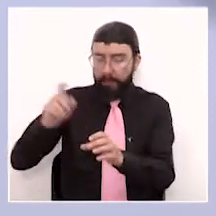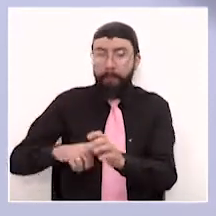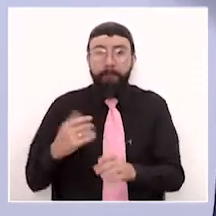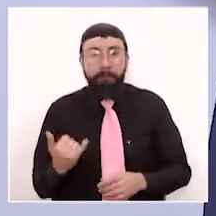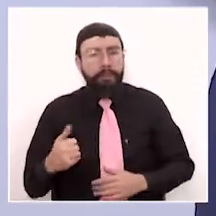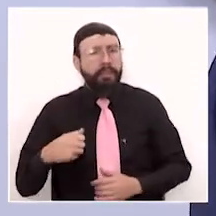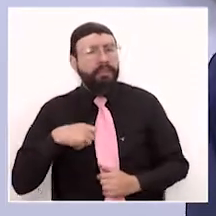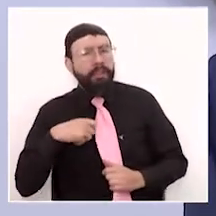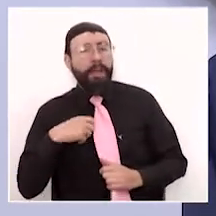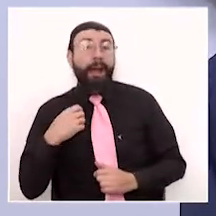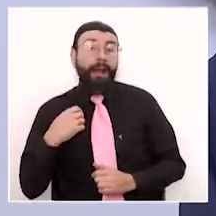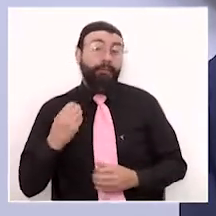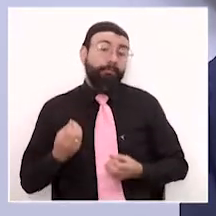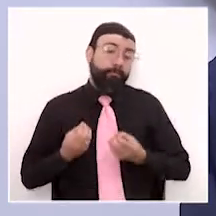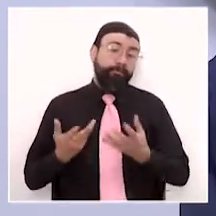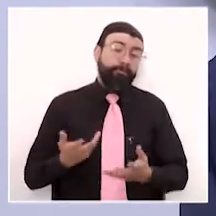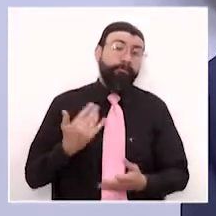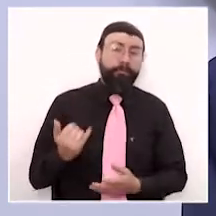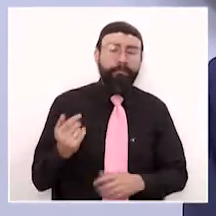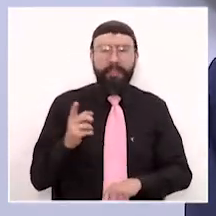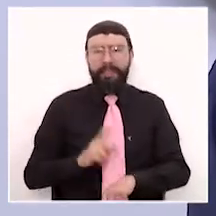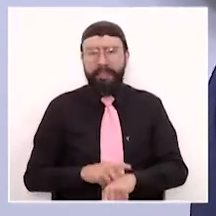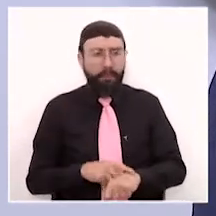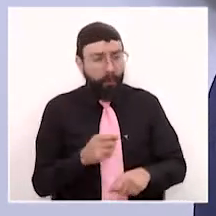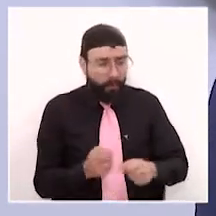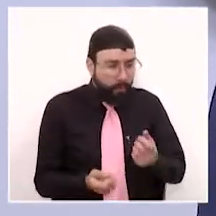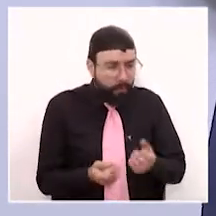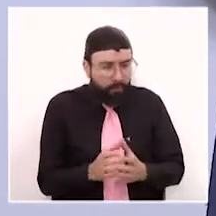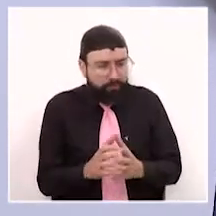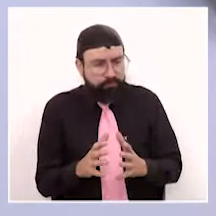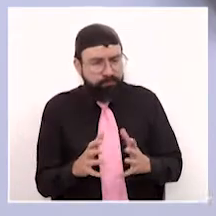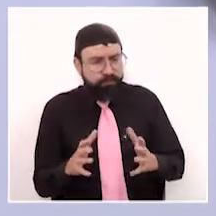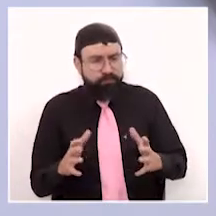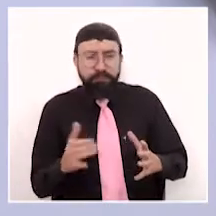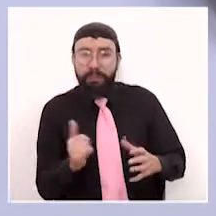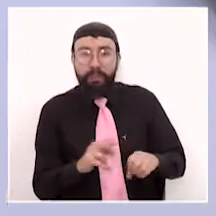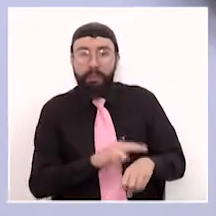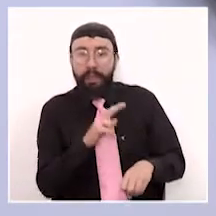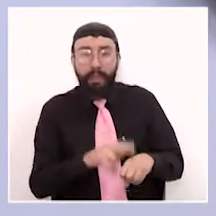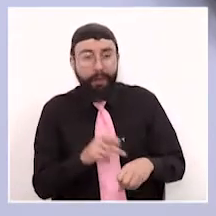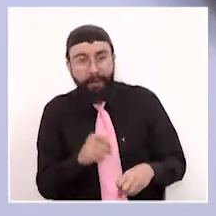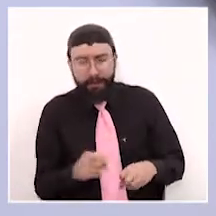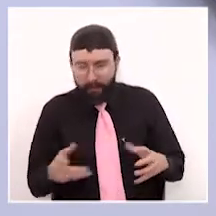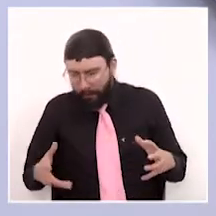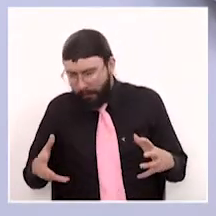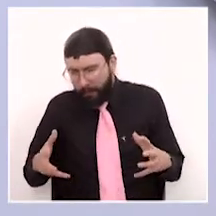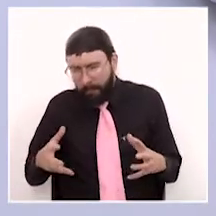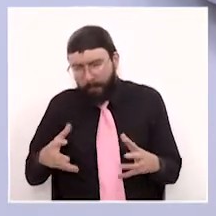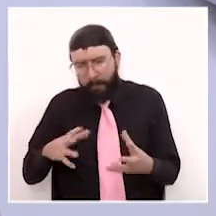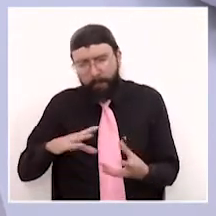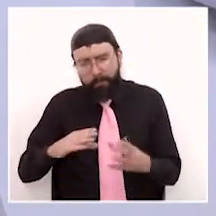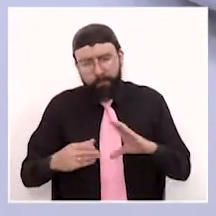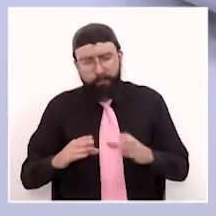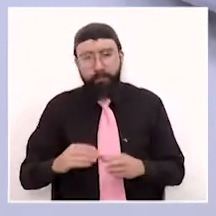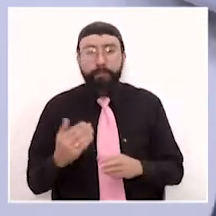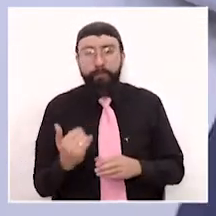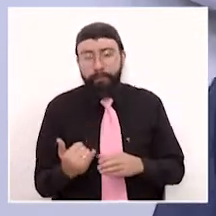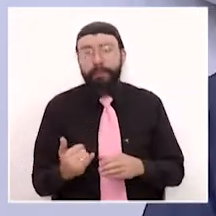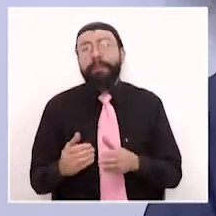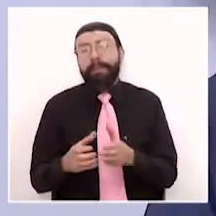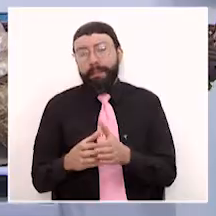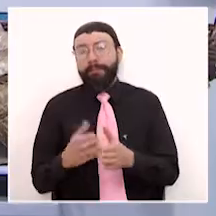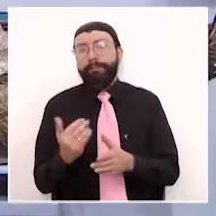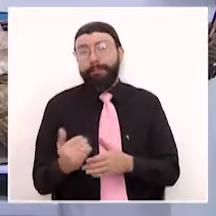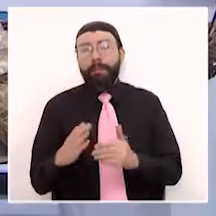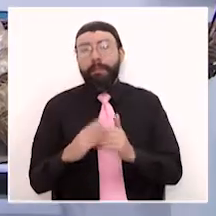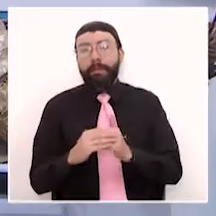tenemos que dar tiempo a todas estas levaduras naturales que interactúen con la masa y nos formen la miga del pan. Oye,